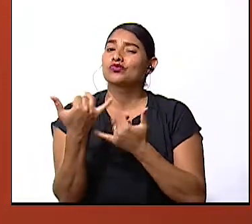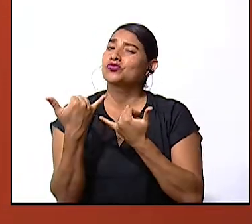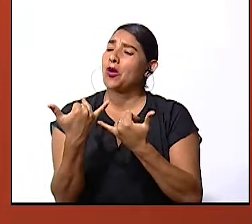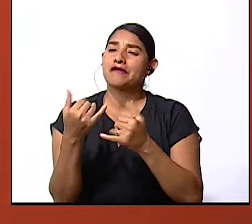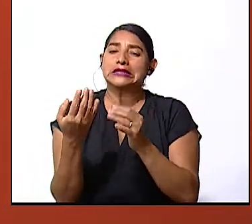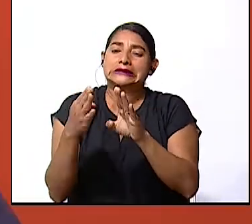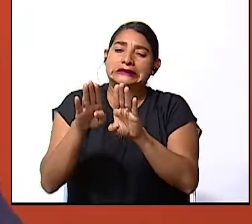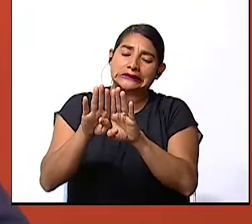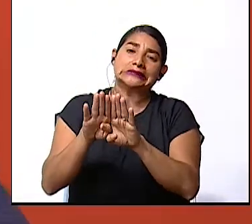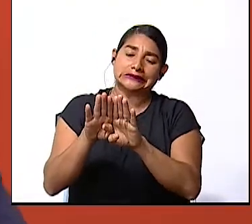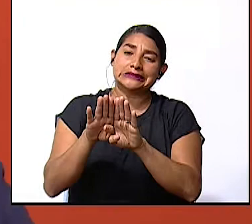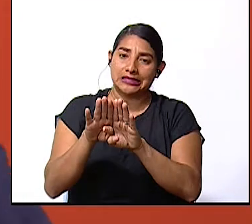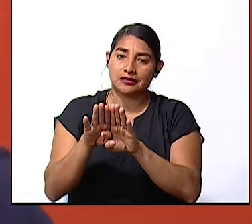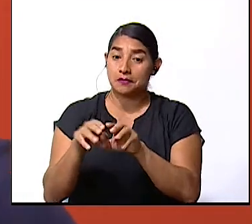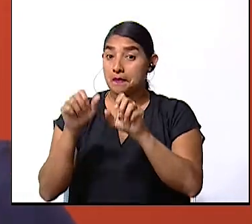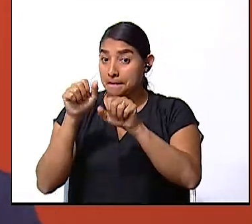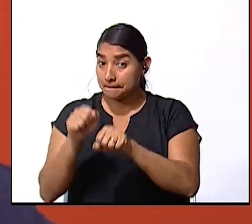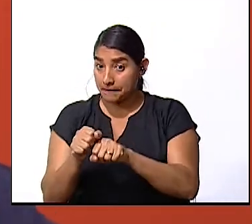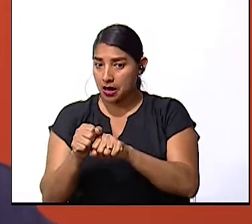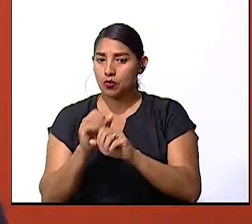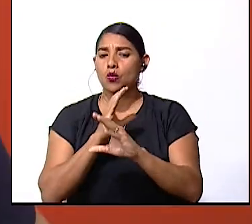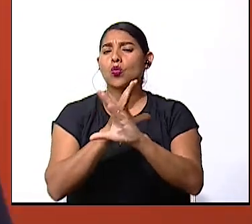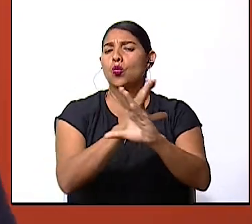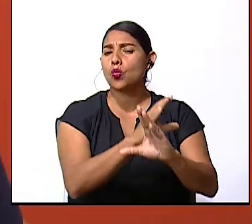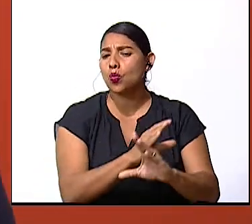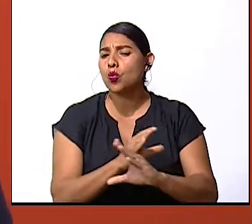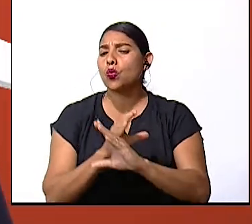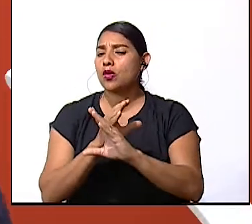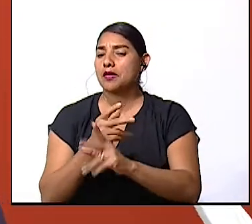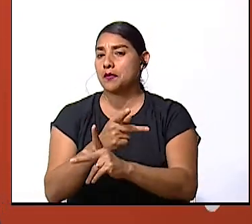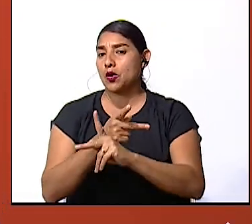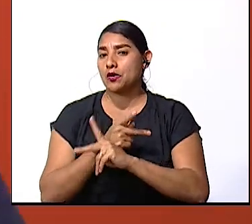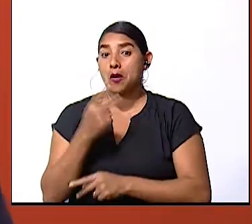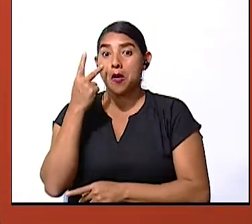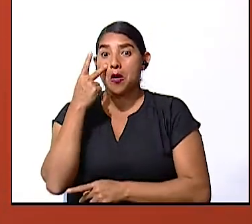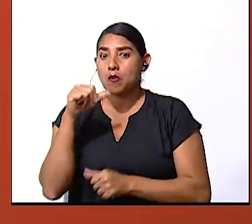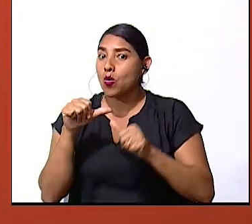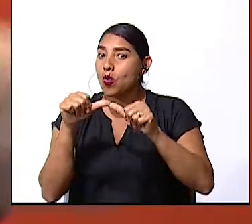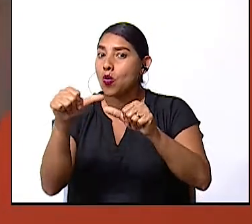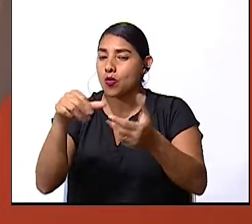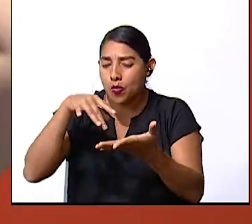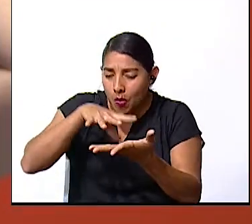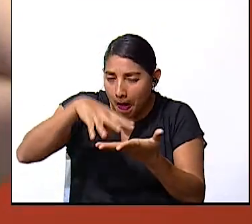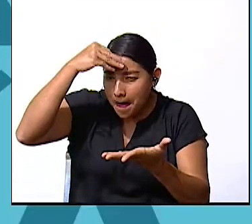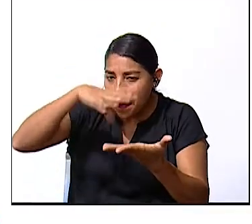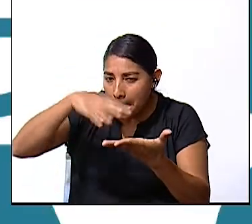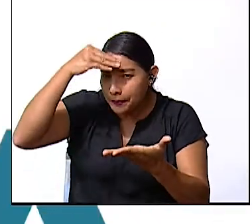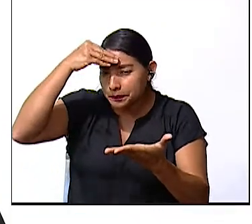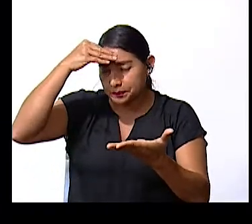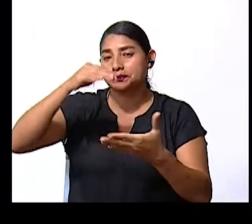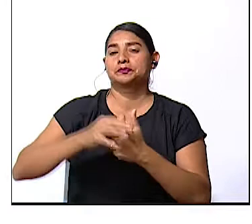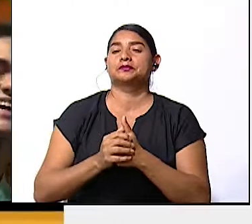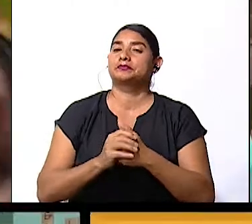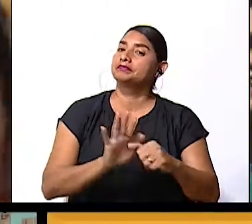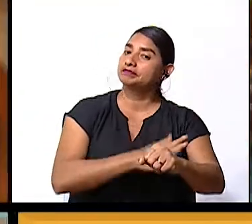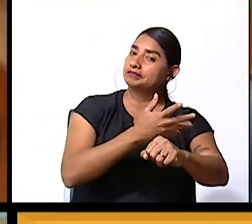están cerradas para poder preservarlas. Nos vemos y sigamos explorando.